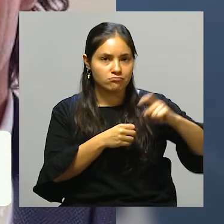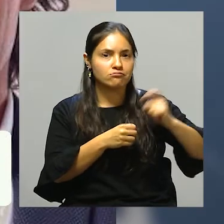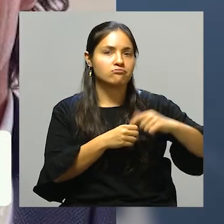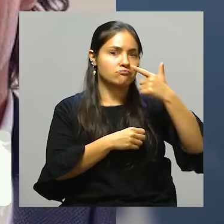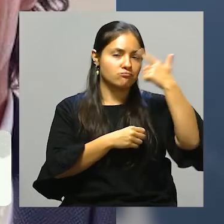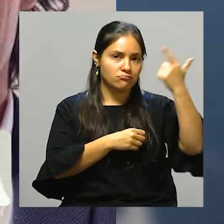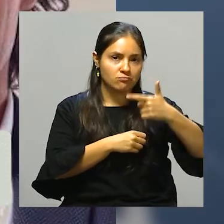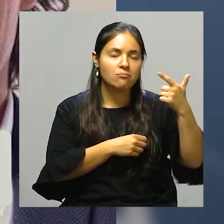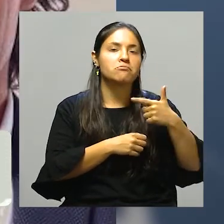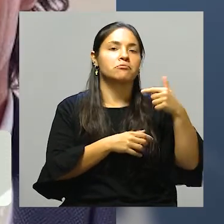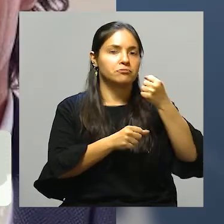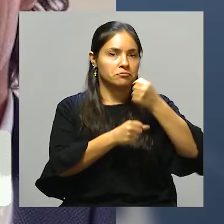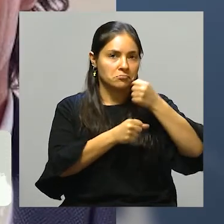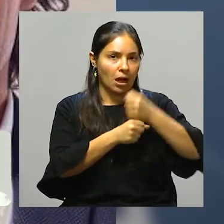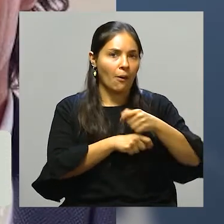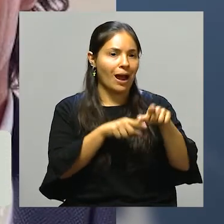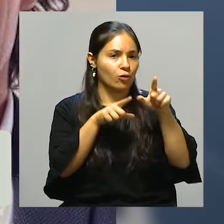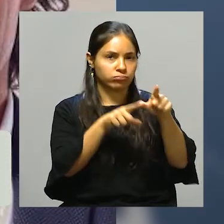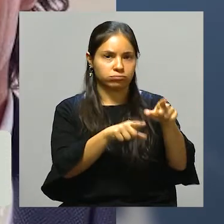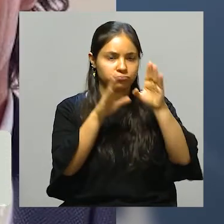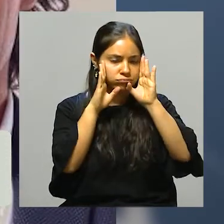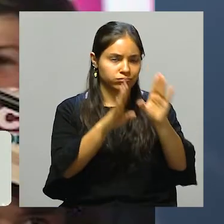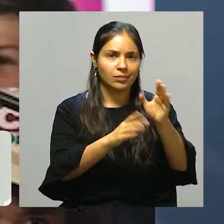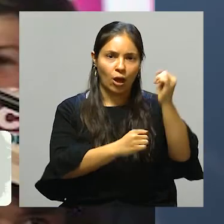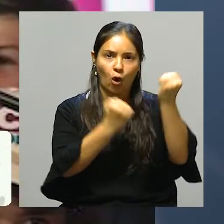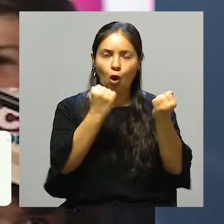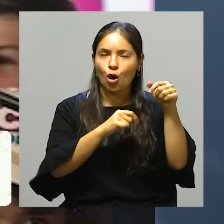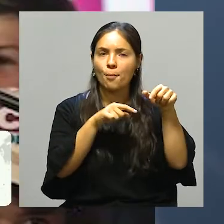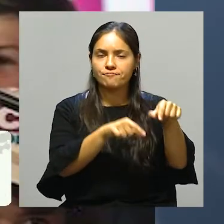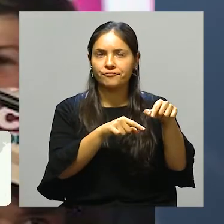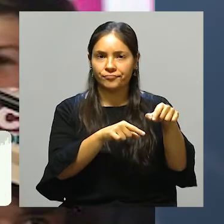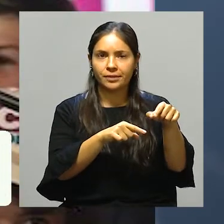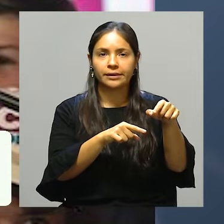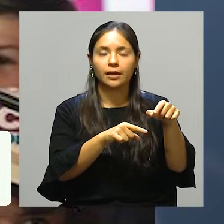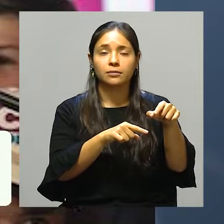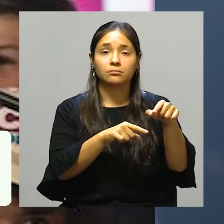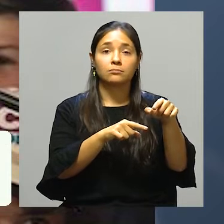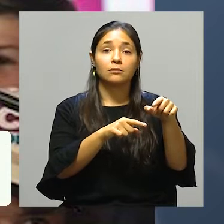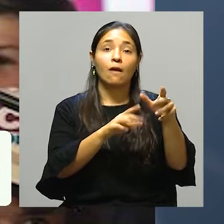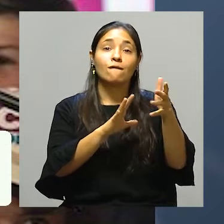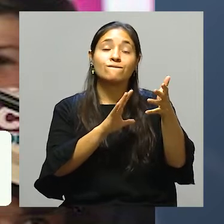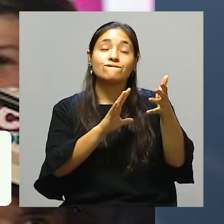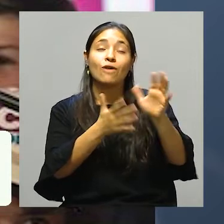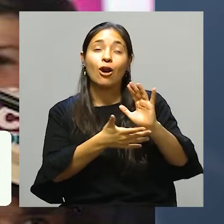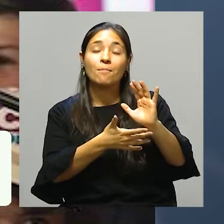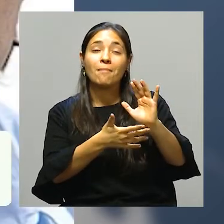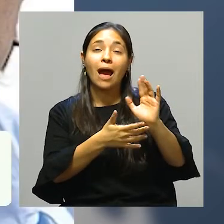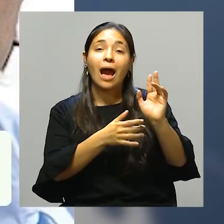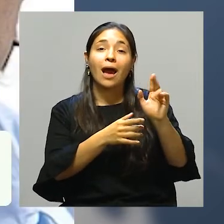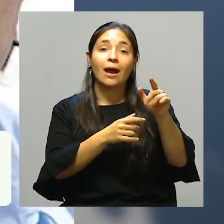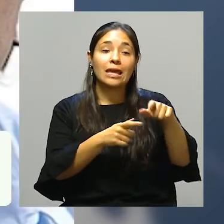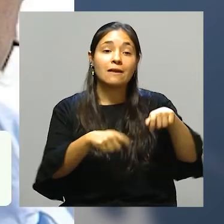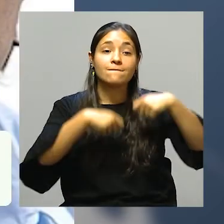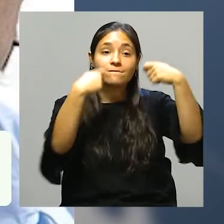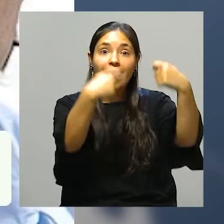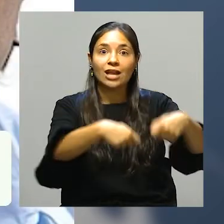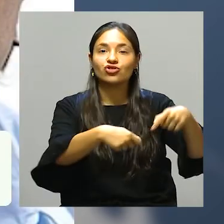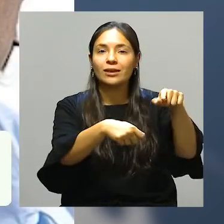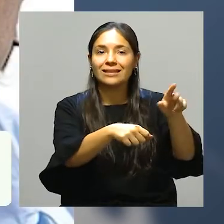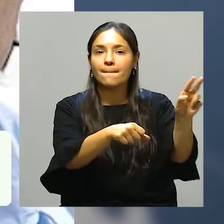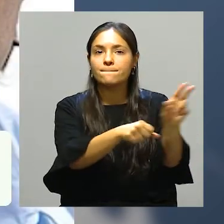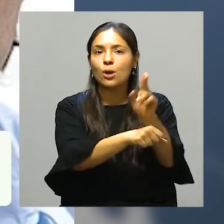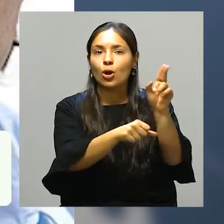los 2 o 3 elementos que más movilización han producido en el país, fuera del reclamo pues, de la protección de la vida de los líderes